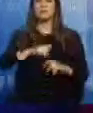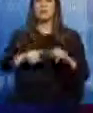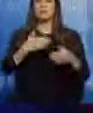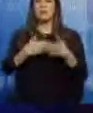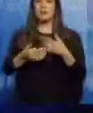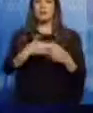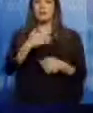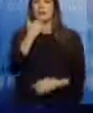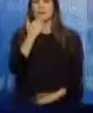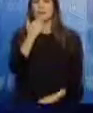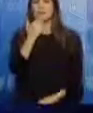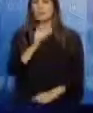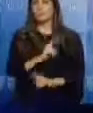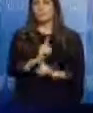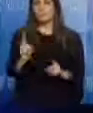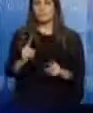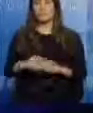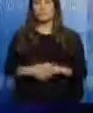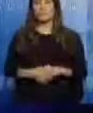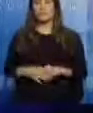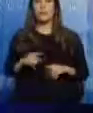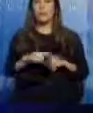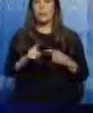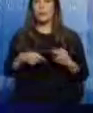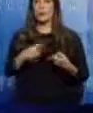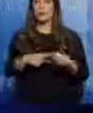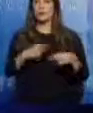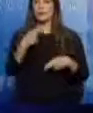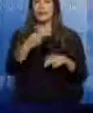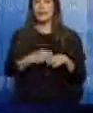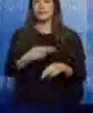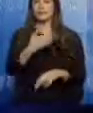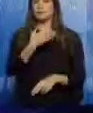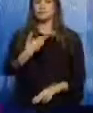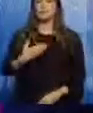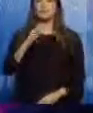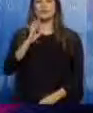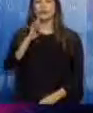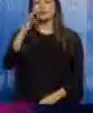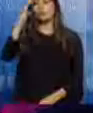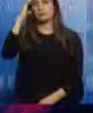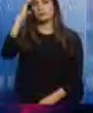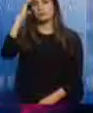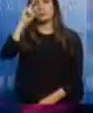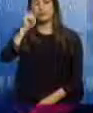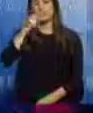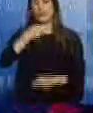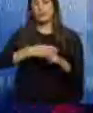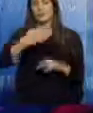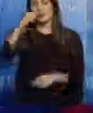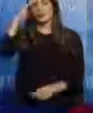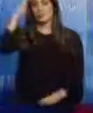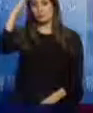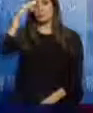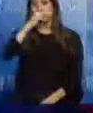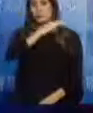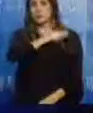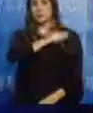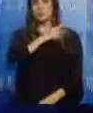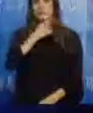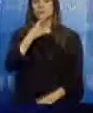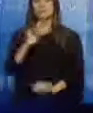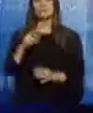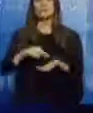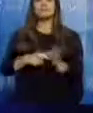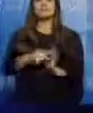verdad, la justicia, el bien común. Y cuando esto lo sostienen ex jefes del Comando Conjunto, máxima instancia de defensa del país, nos demuestra muy bien en